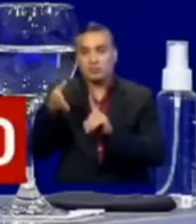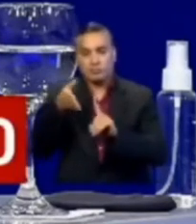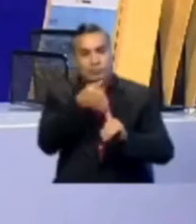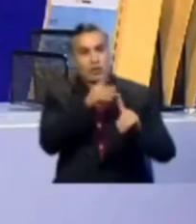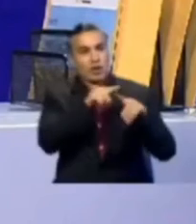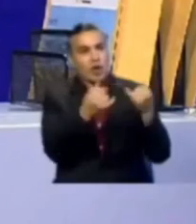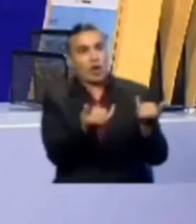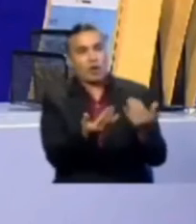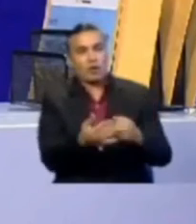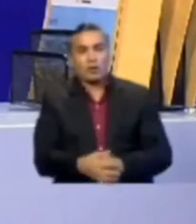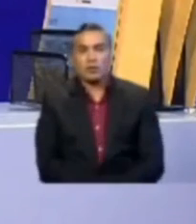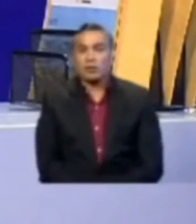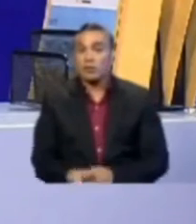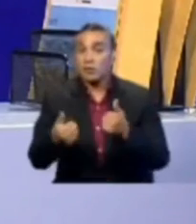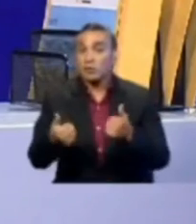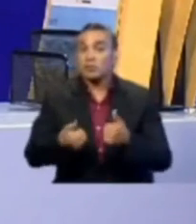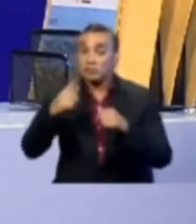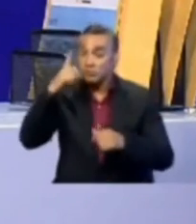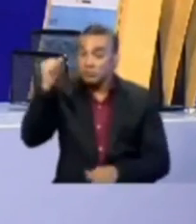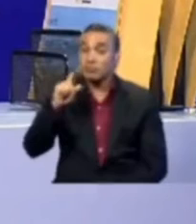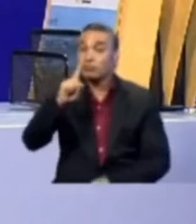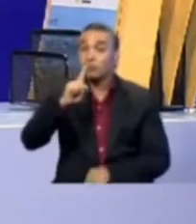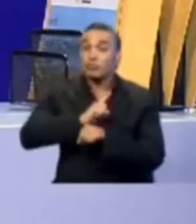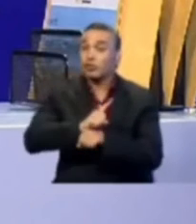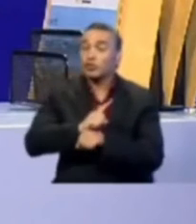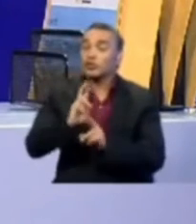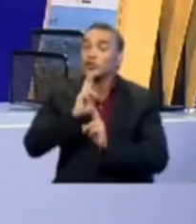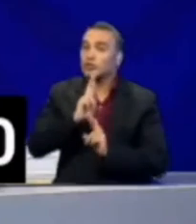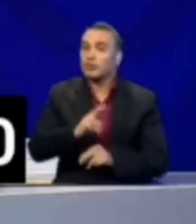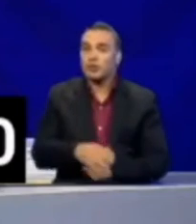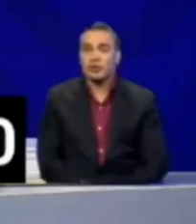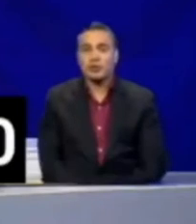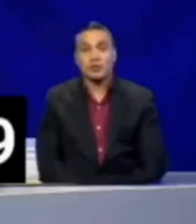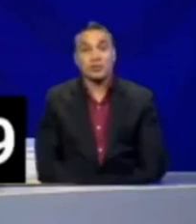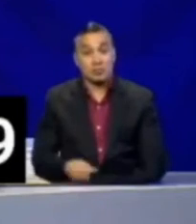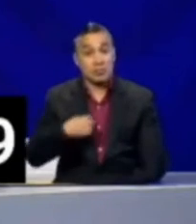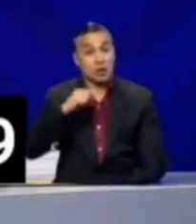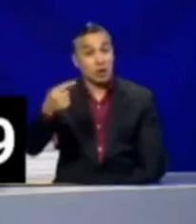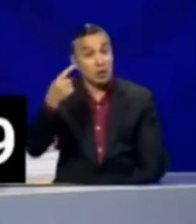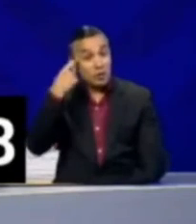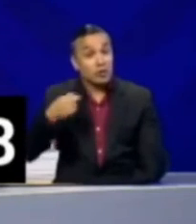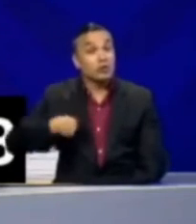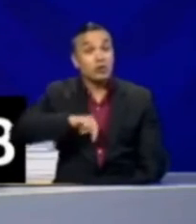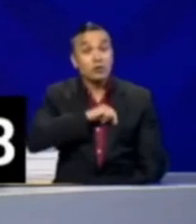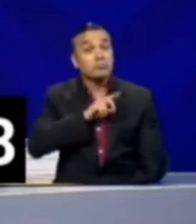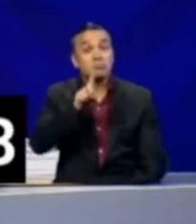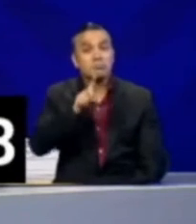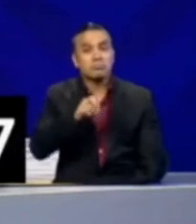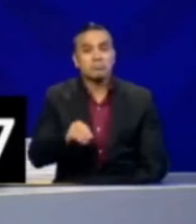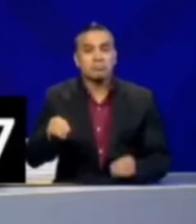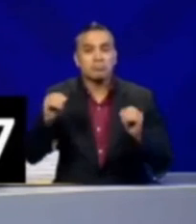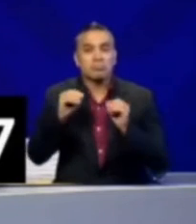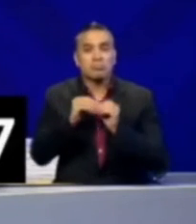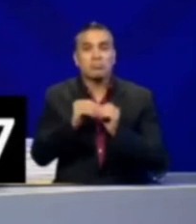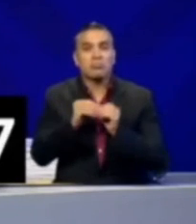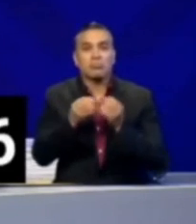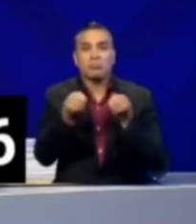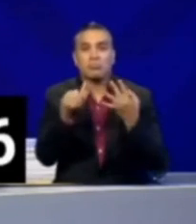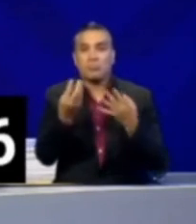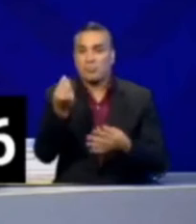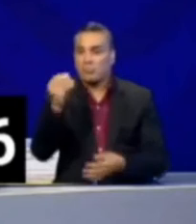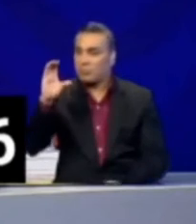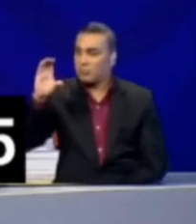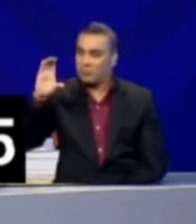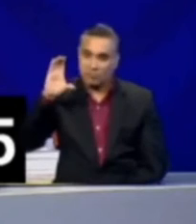ahora. Candidato Lasso tiene un minuto para su respuesta. En nuestro gobierno vamos a incrementar el monto de